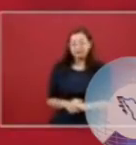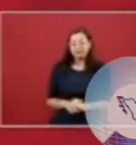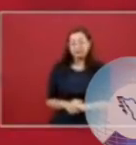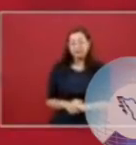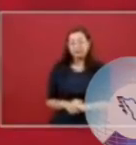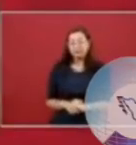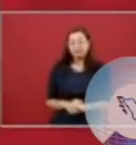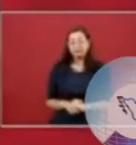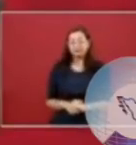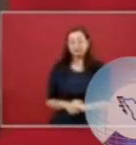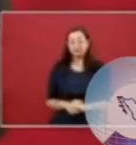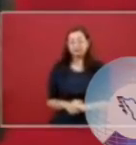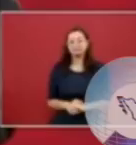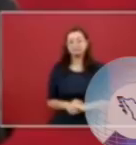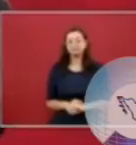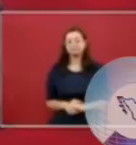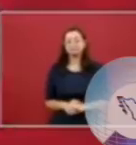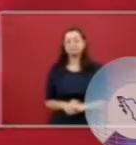los